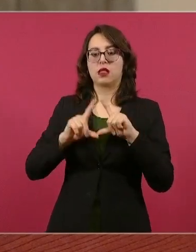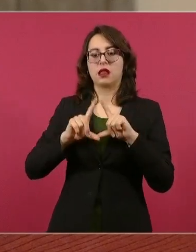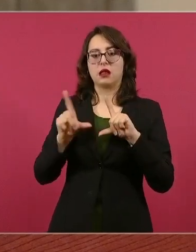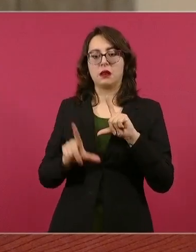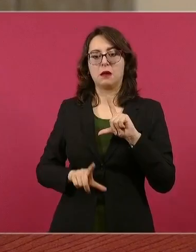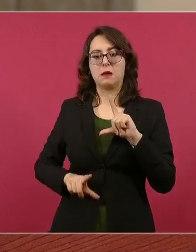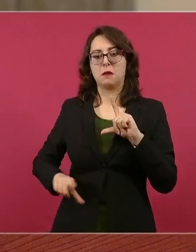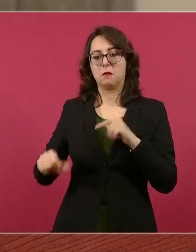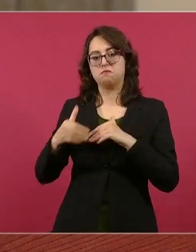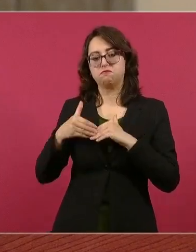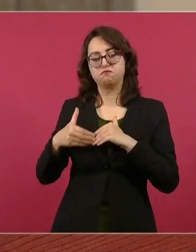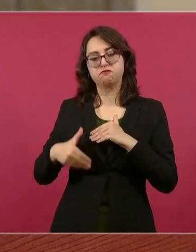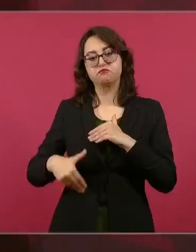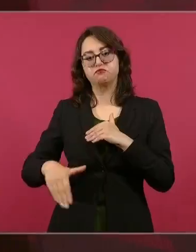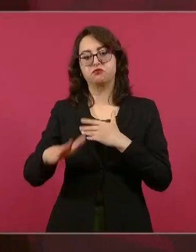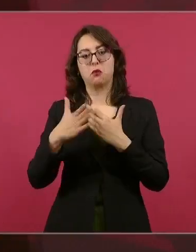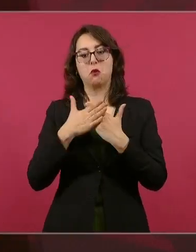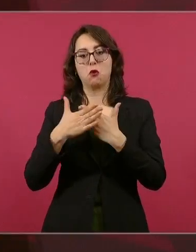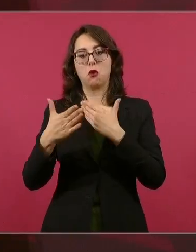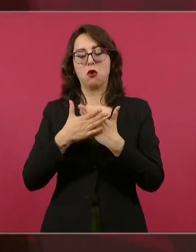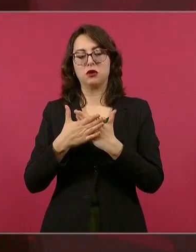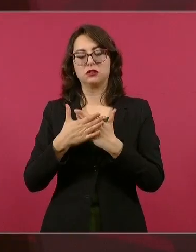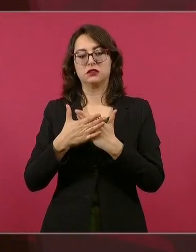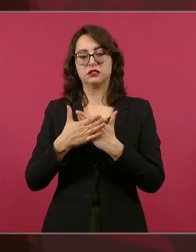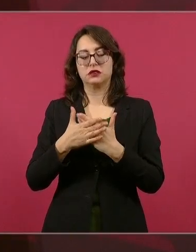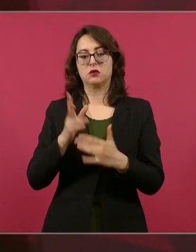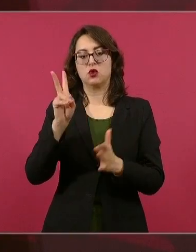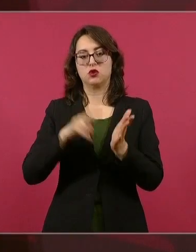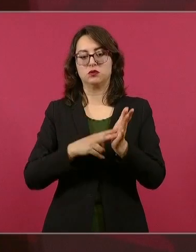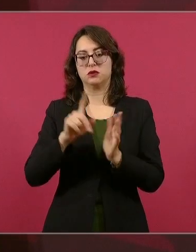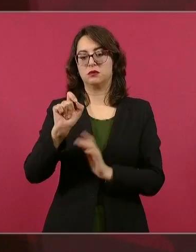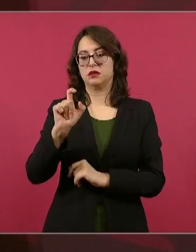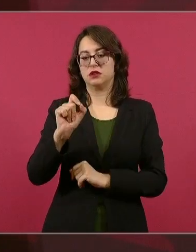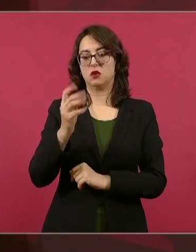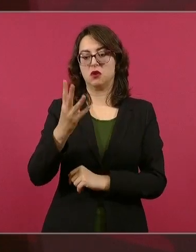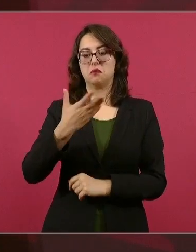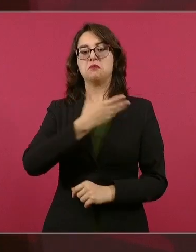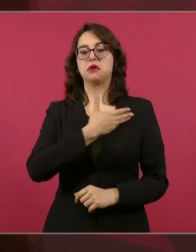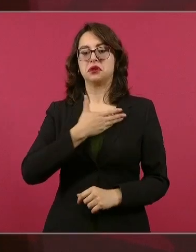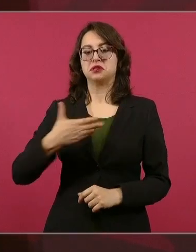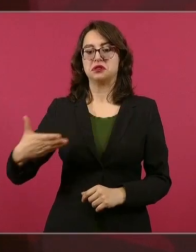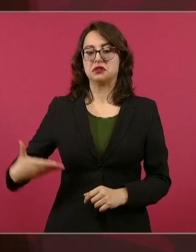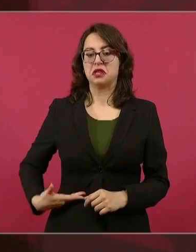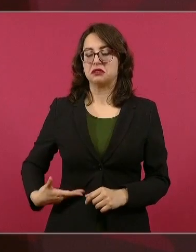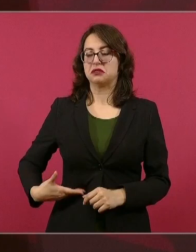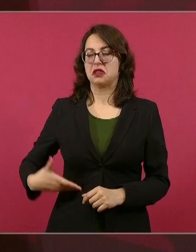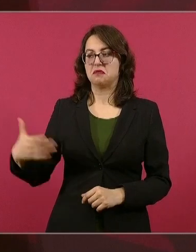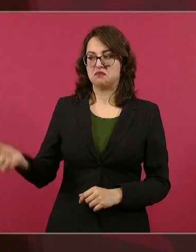camino para una elección de Estado en 2024.